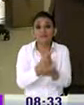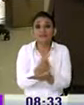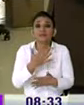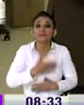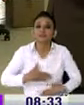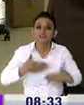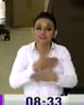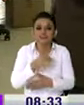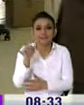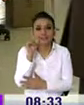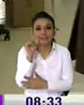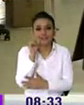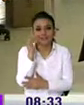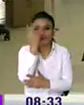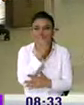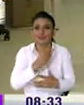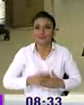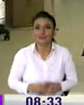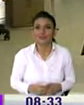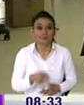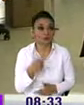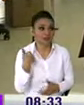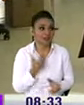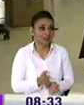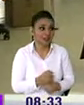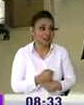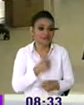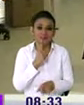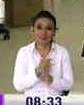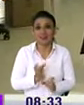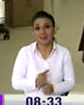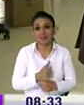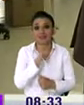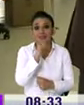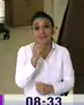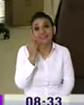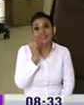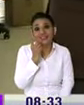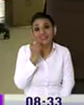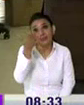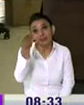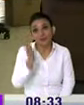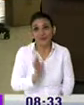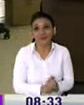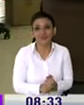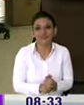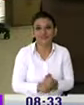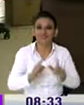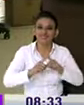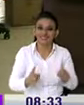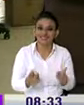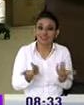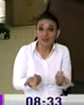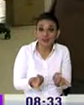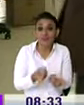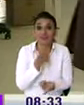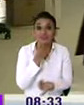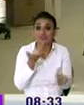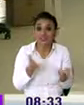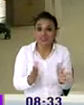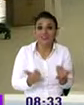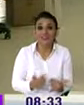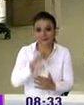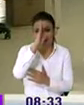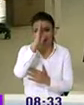en nuestra ciudad hermosa. Tienes hambre, ¿no? Sí, tenemos hambre. Falta el desayuno, Sarita. Está Pero bien. Bueno, a falta del desayuno nos vamos con nuestro